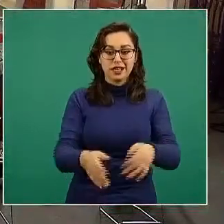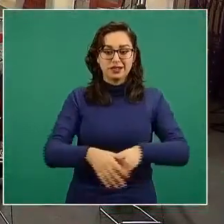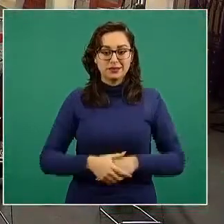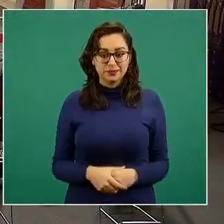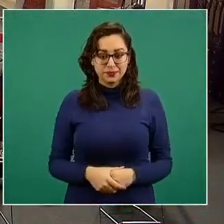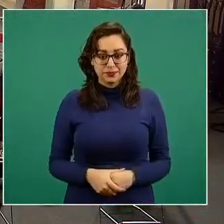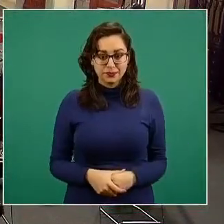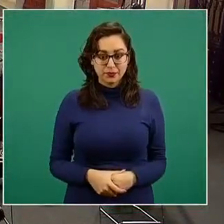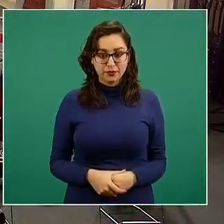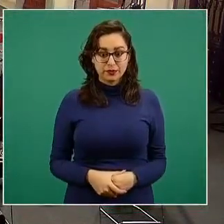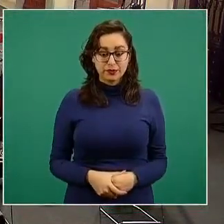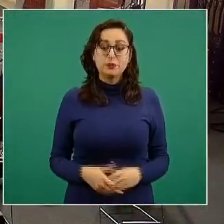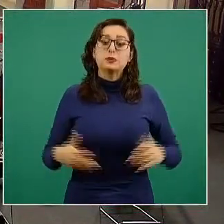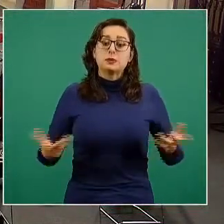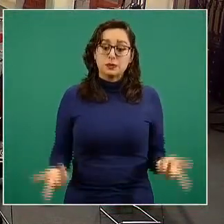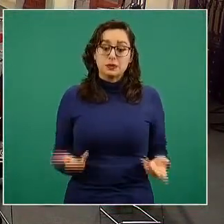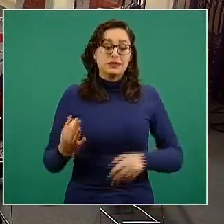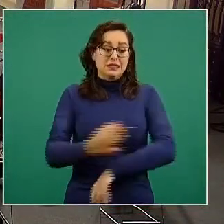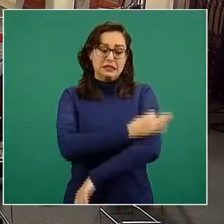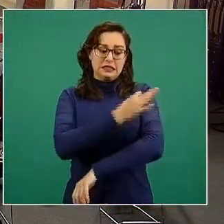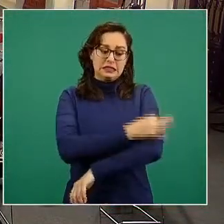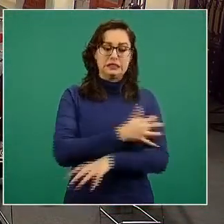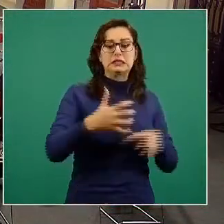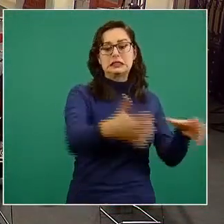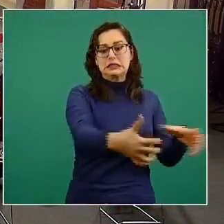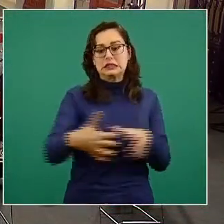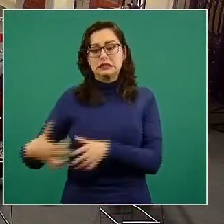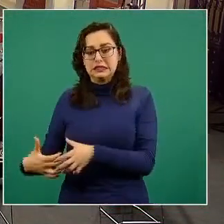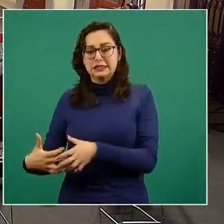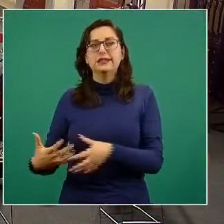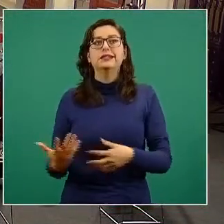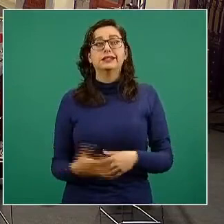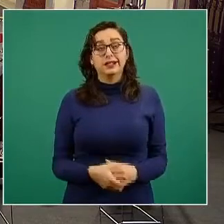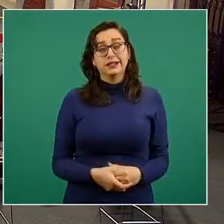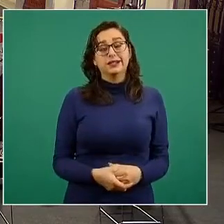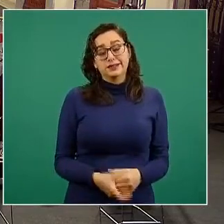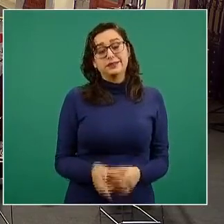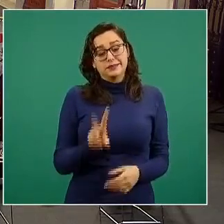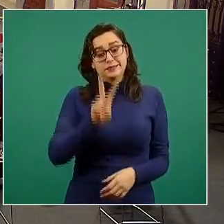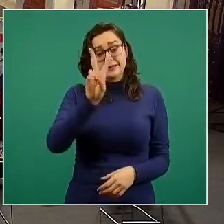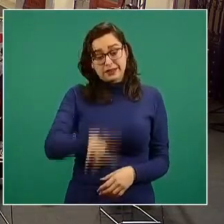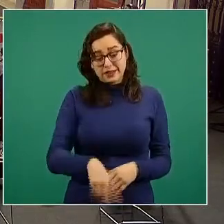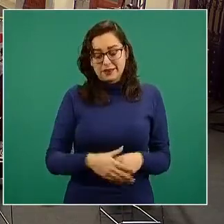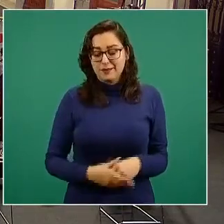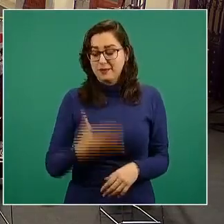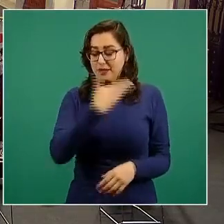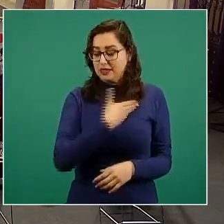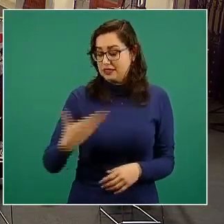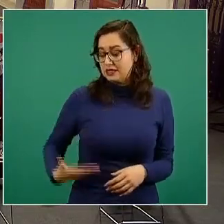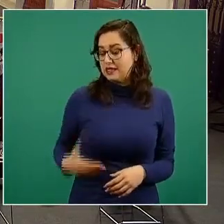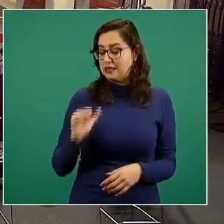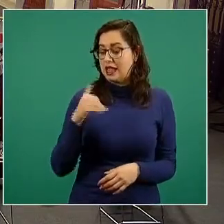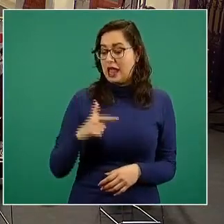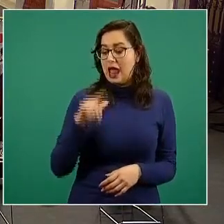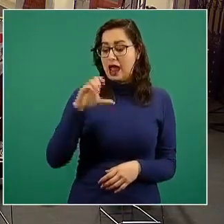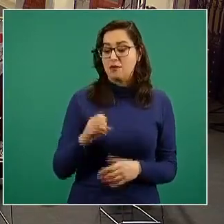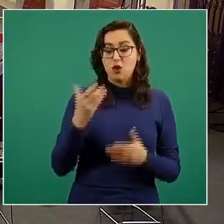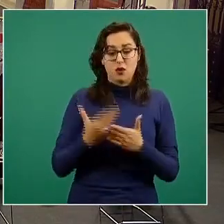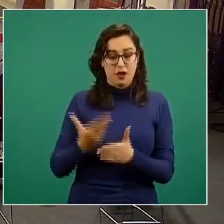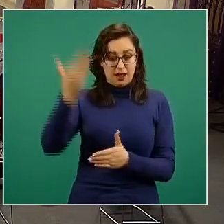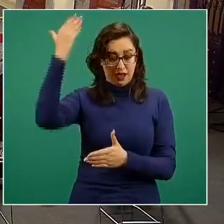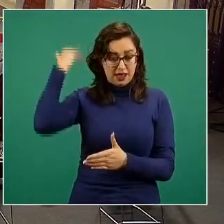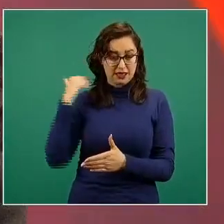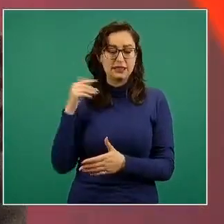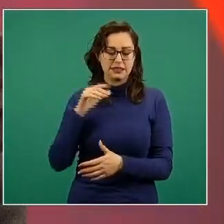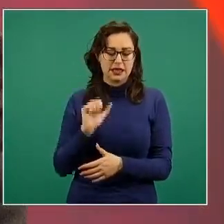El acaparamiento de vacunas. Efectivamente, se conoce que el presidente Andrés Manuel López Obrador fue